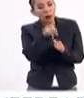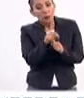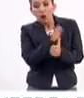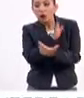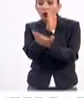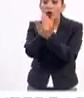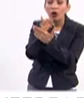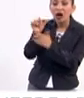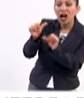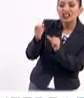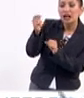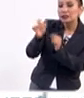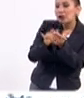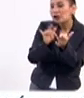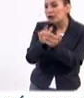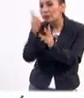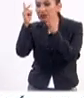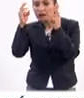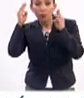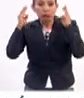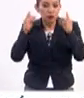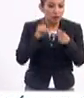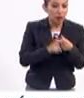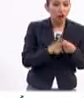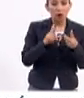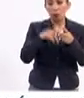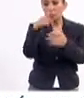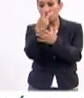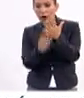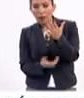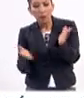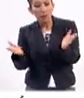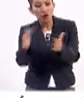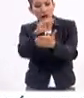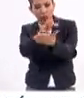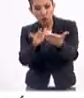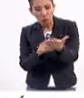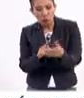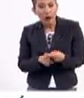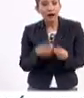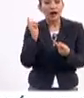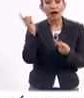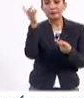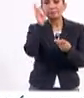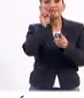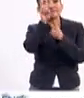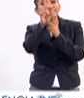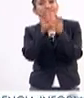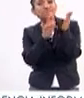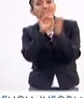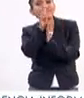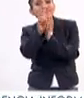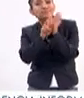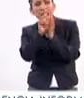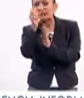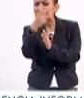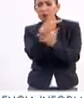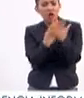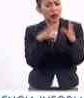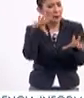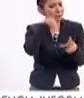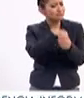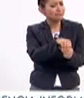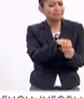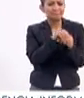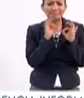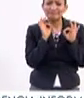de acercamiento a las artes, visitas a museos, programas de promoción de lectura, audiovisuales. Entonces es un programa muy